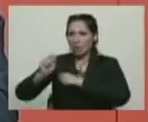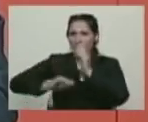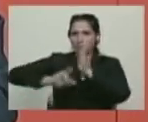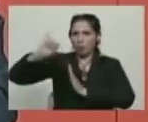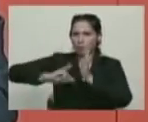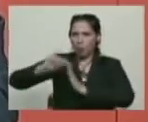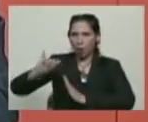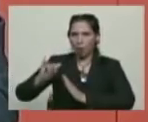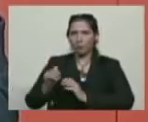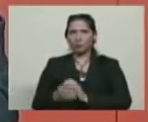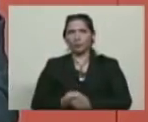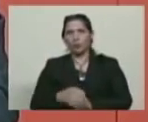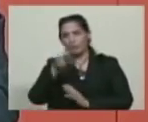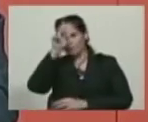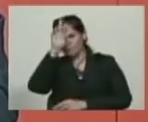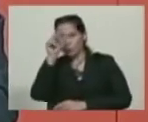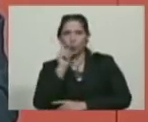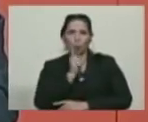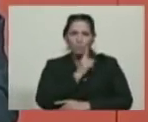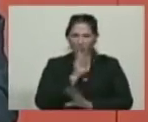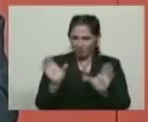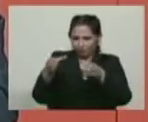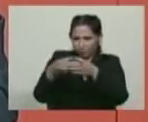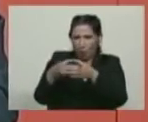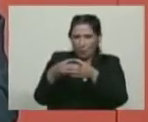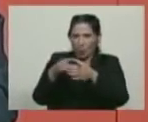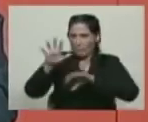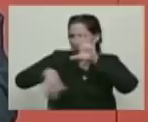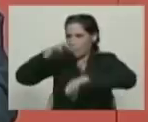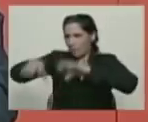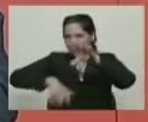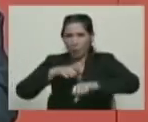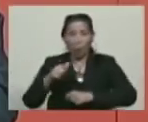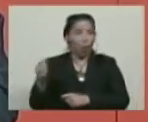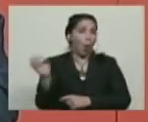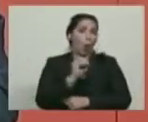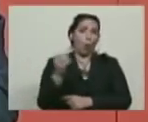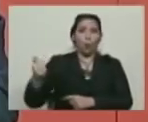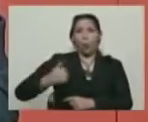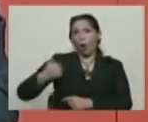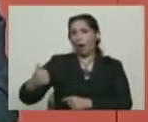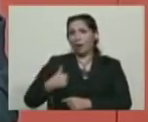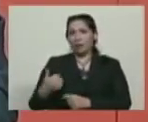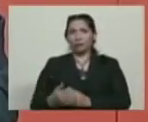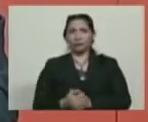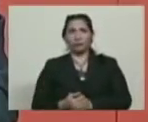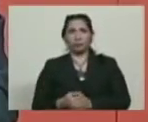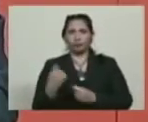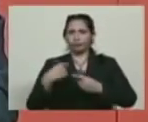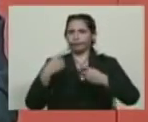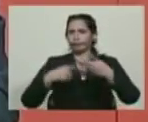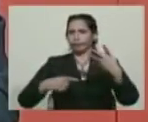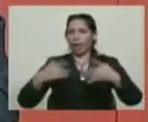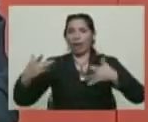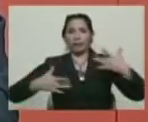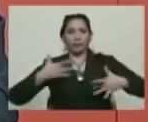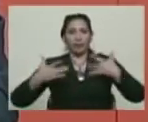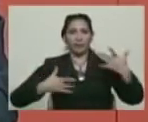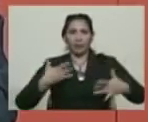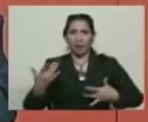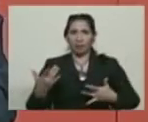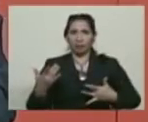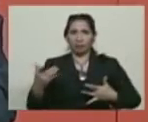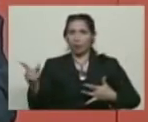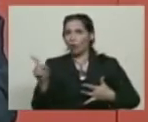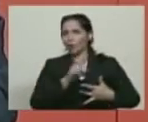llámese machacar ismo o cualquier tipo de actividad irregular que niegue el acceso